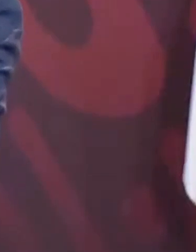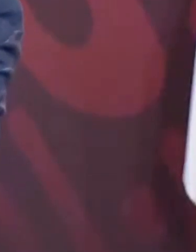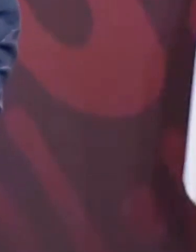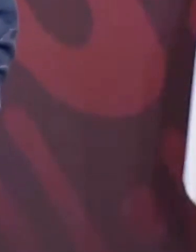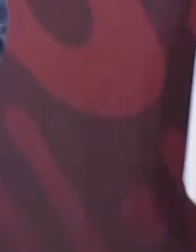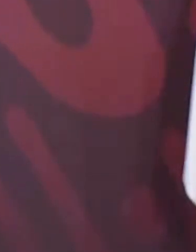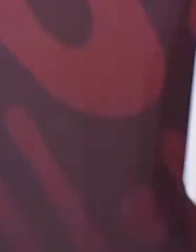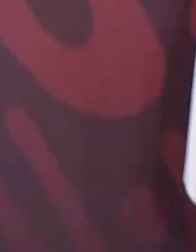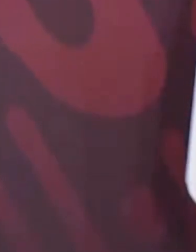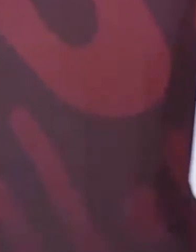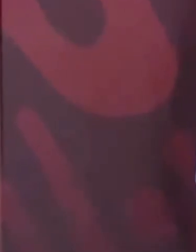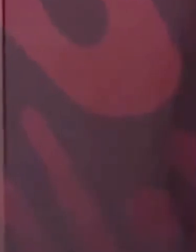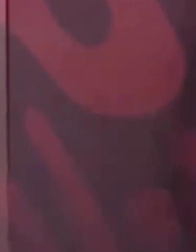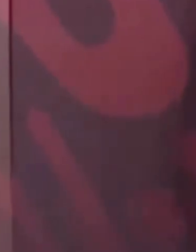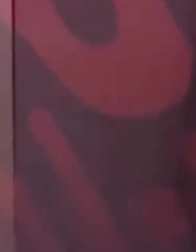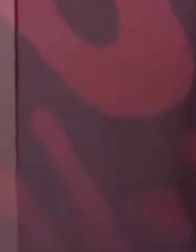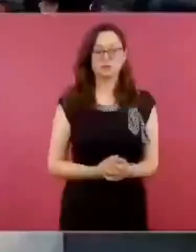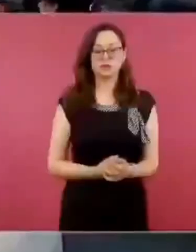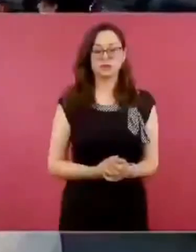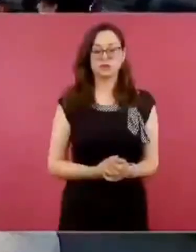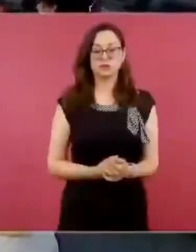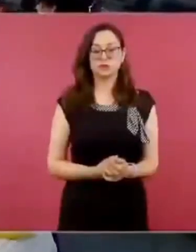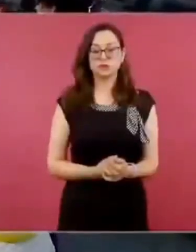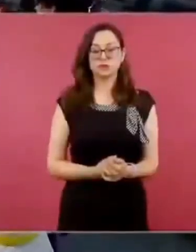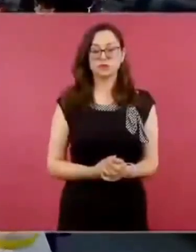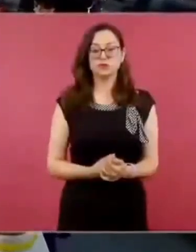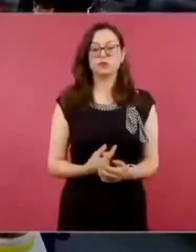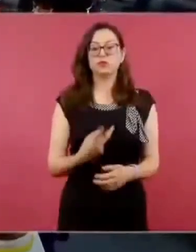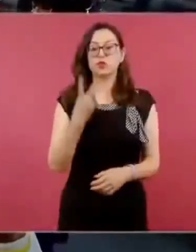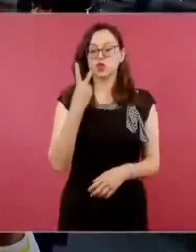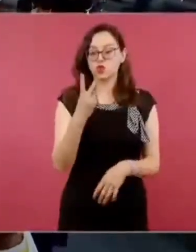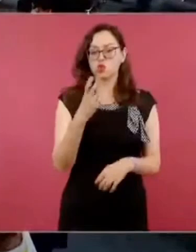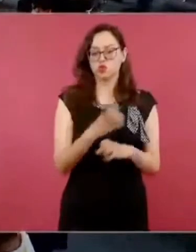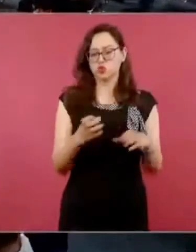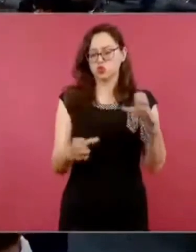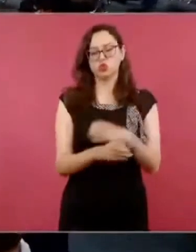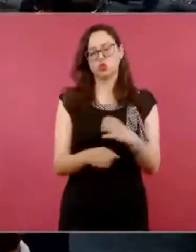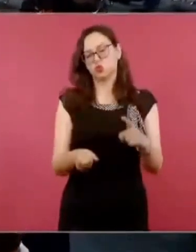lo que fueron las luchas